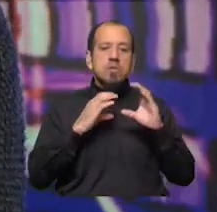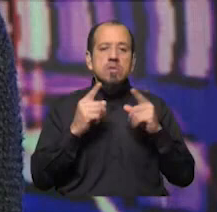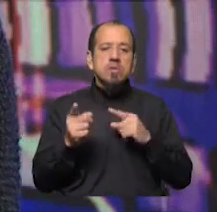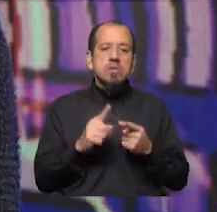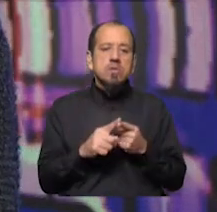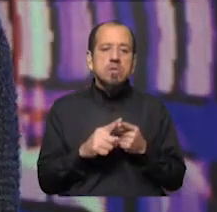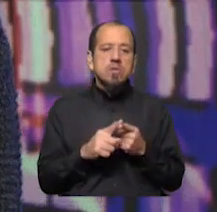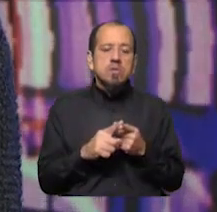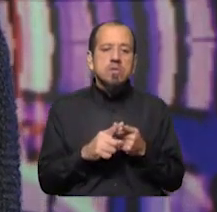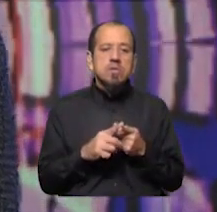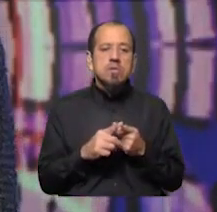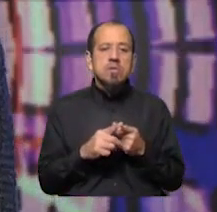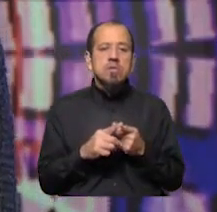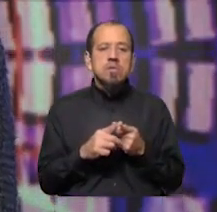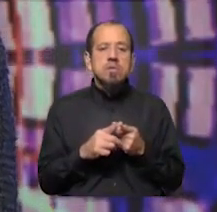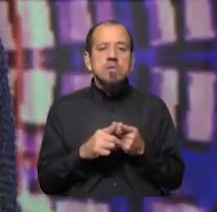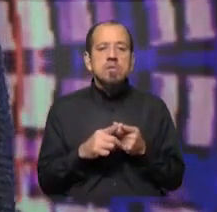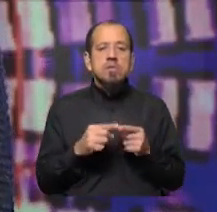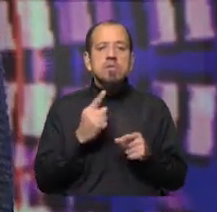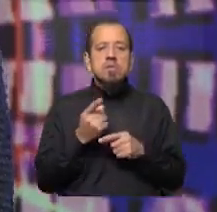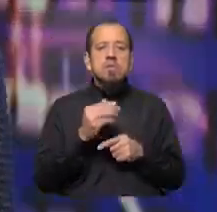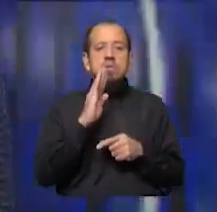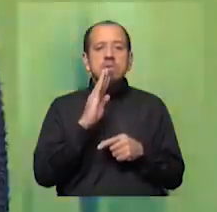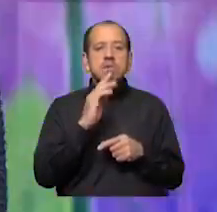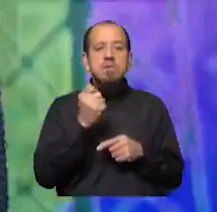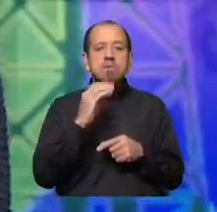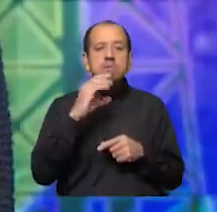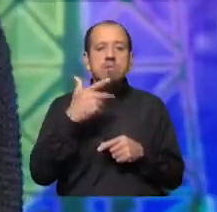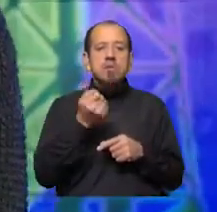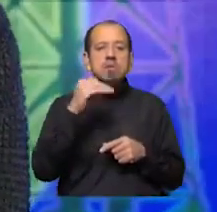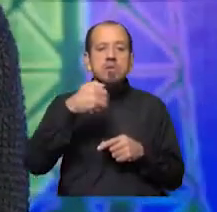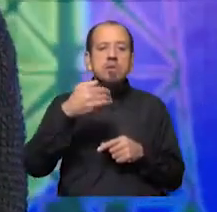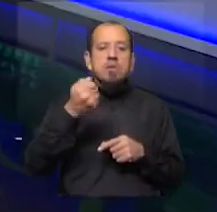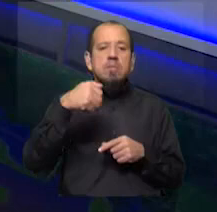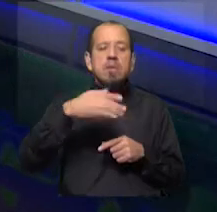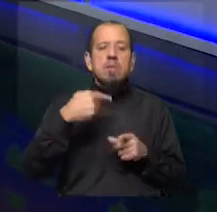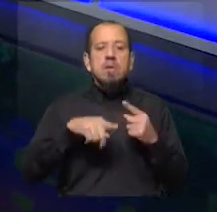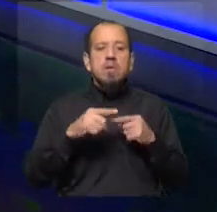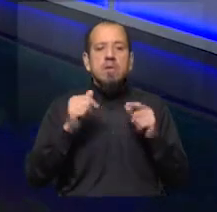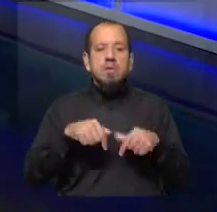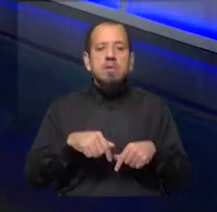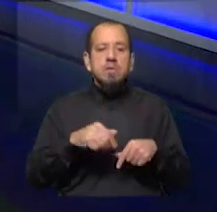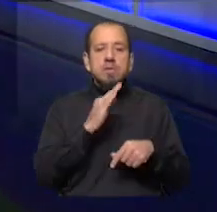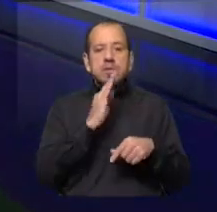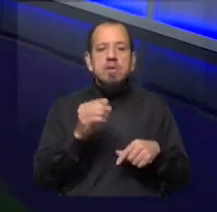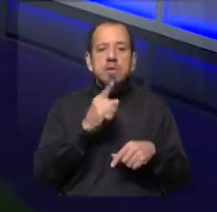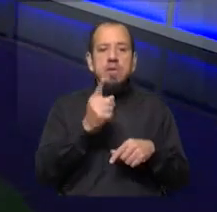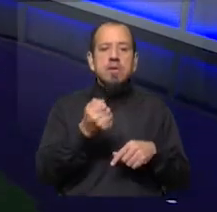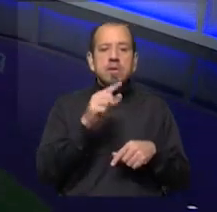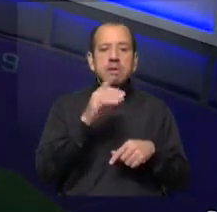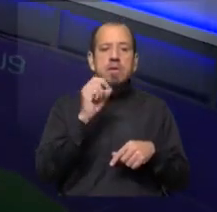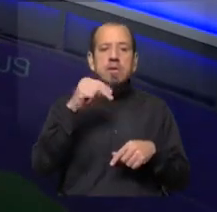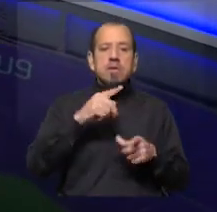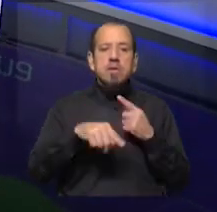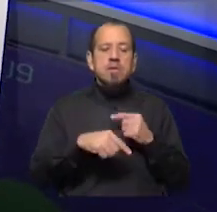momento no teníamos ni idea cuánta gente en pachamama en el desapareció boliche hoy librería el galeón eran tres pisos